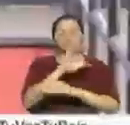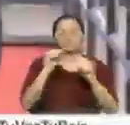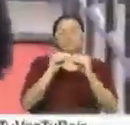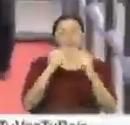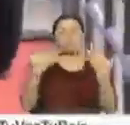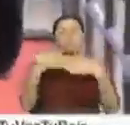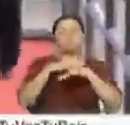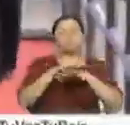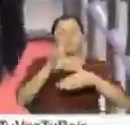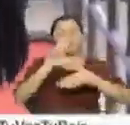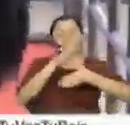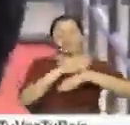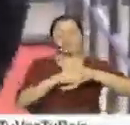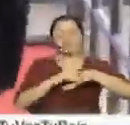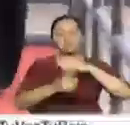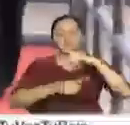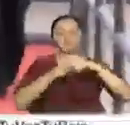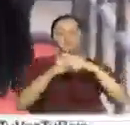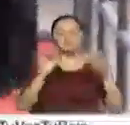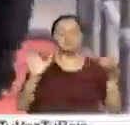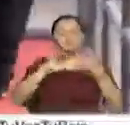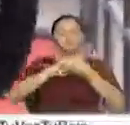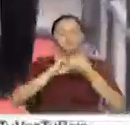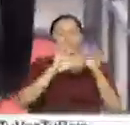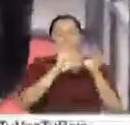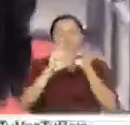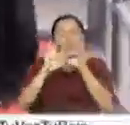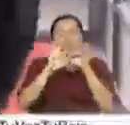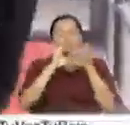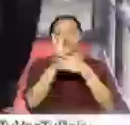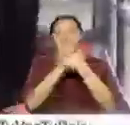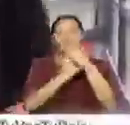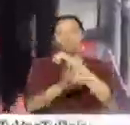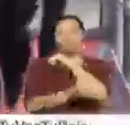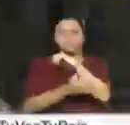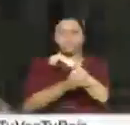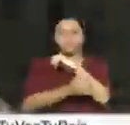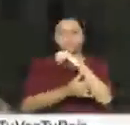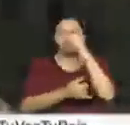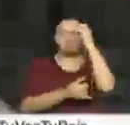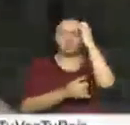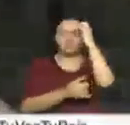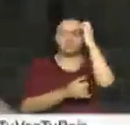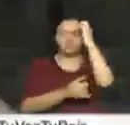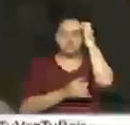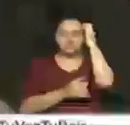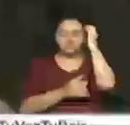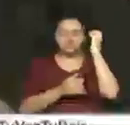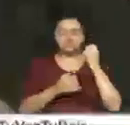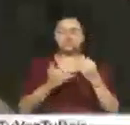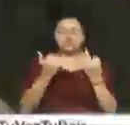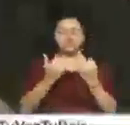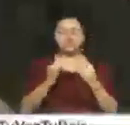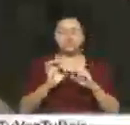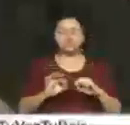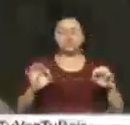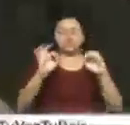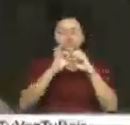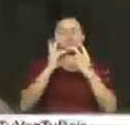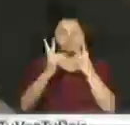regional y fortalecer los lazos de cooperación con los países vecinos. Y yo creo que esta